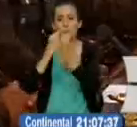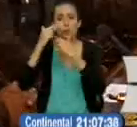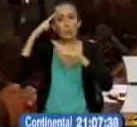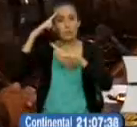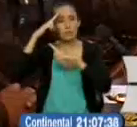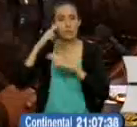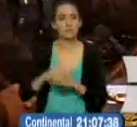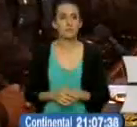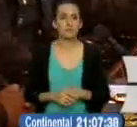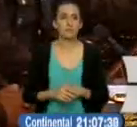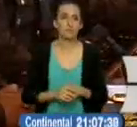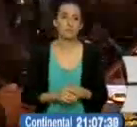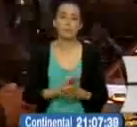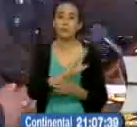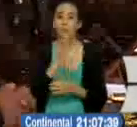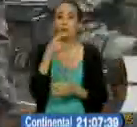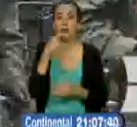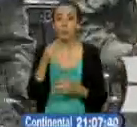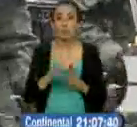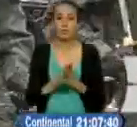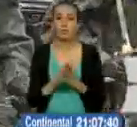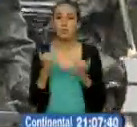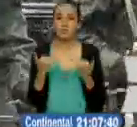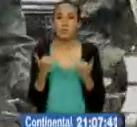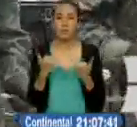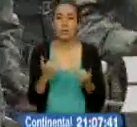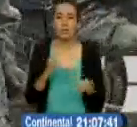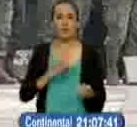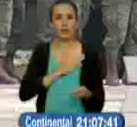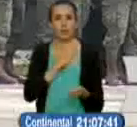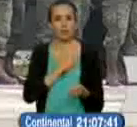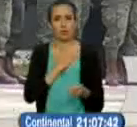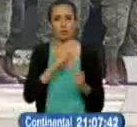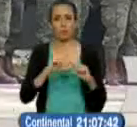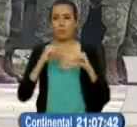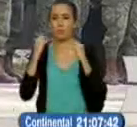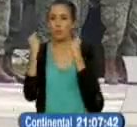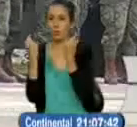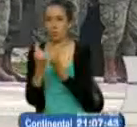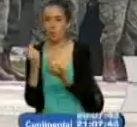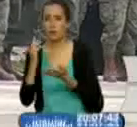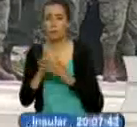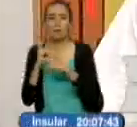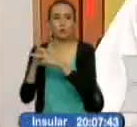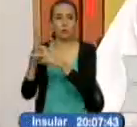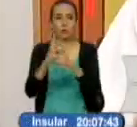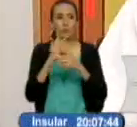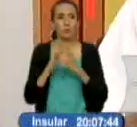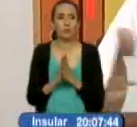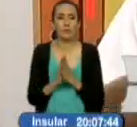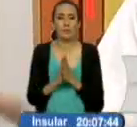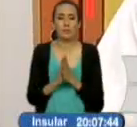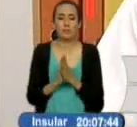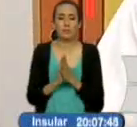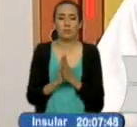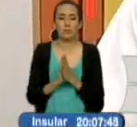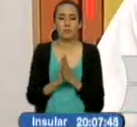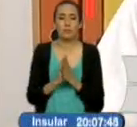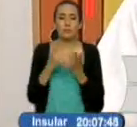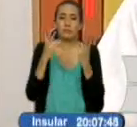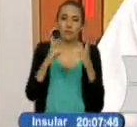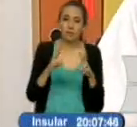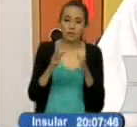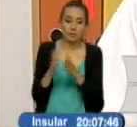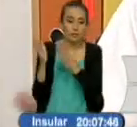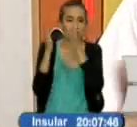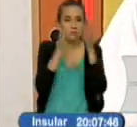Por ello resalta la decisión del jefe de Estado de no confiar su seguridad a un cuerpo de protección especial. Y crear un ente